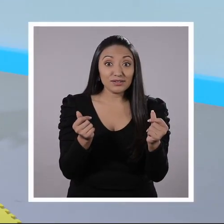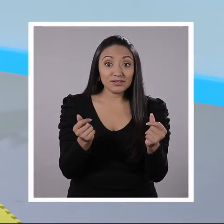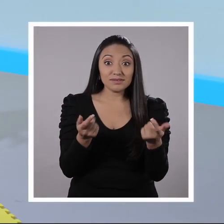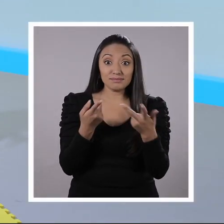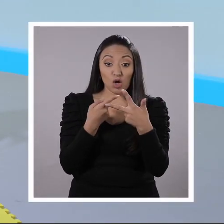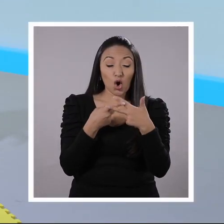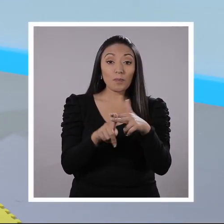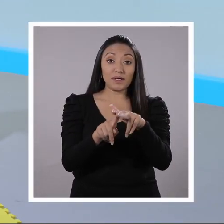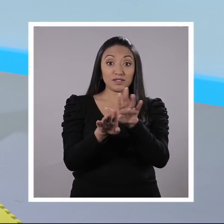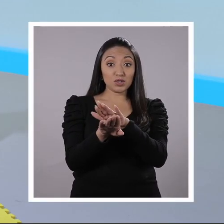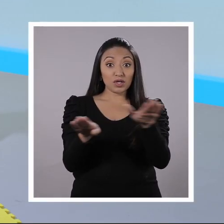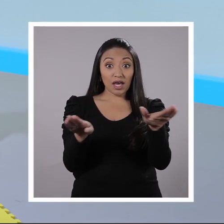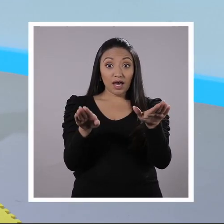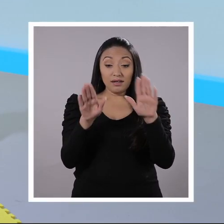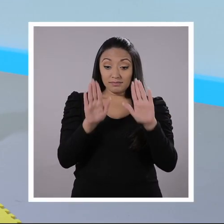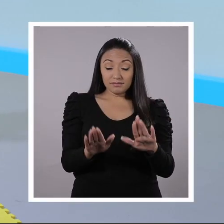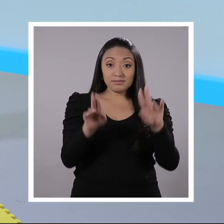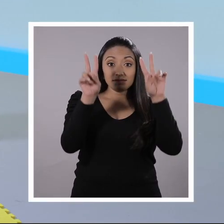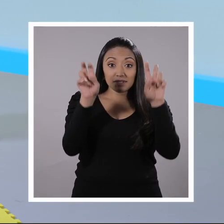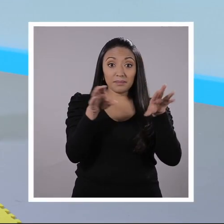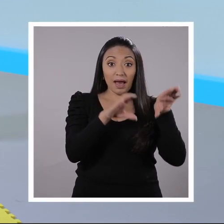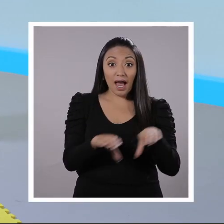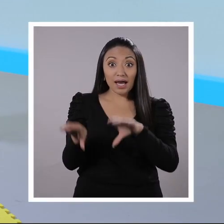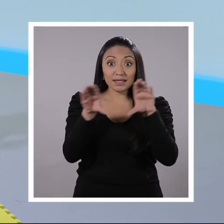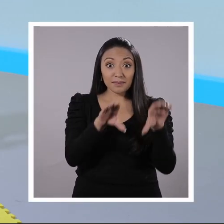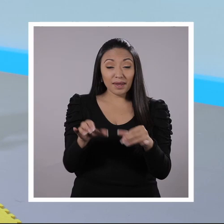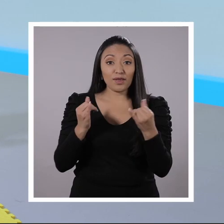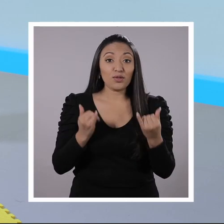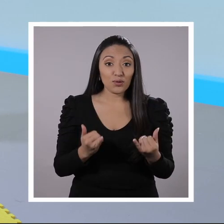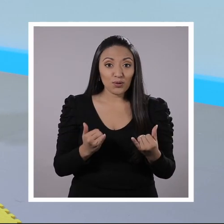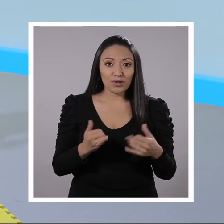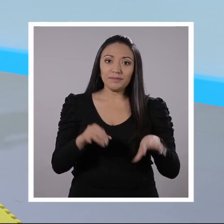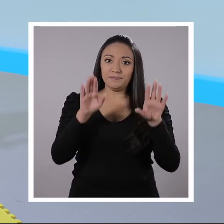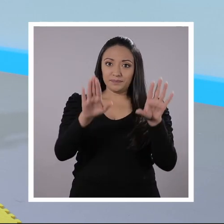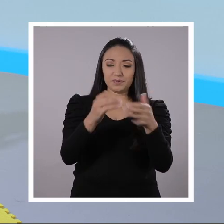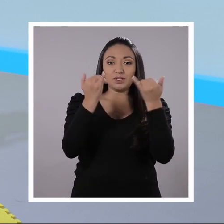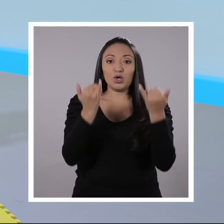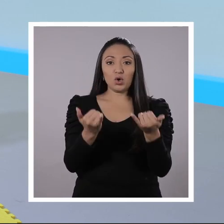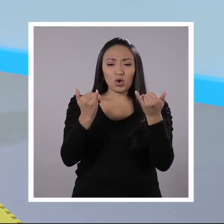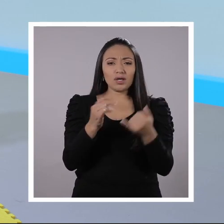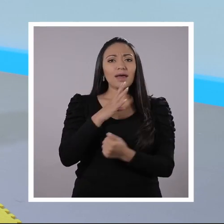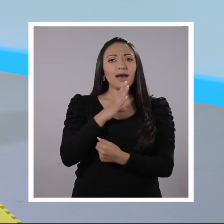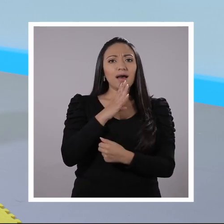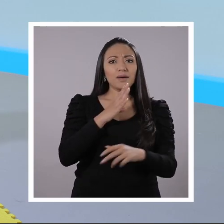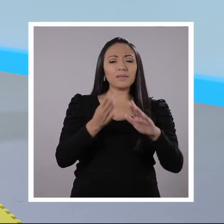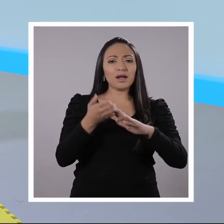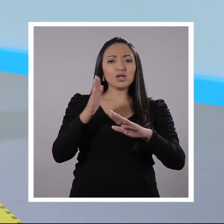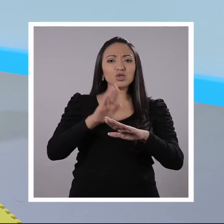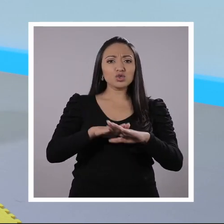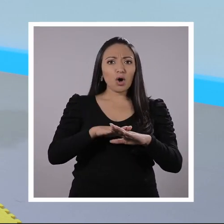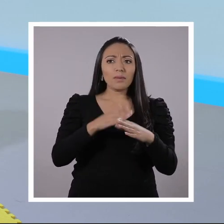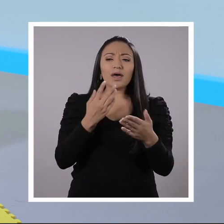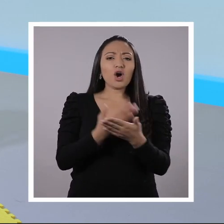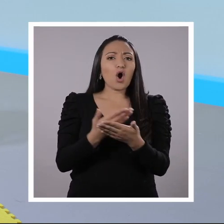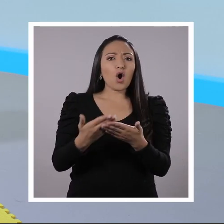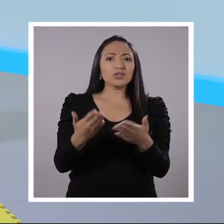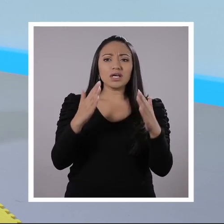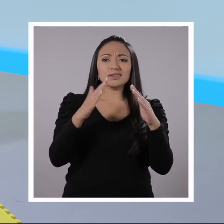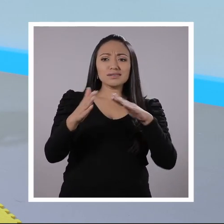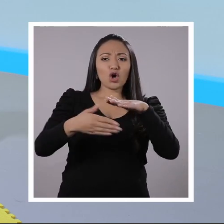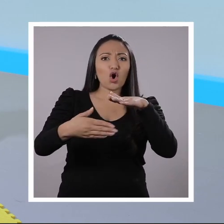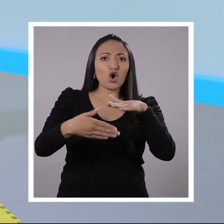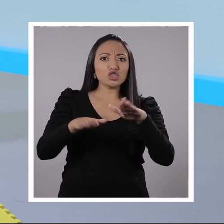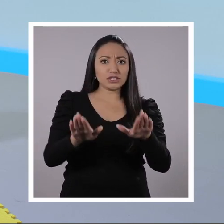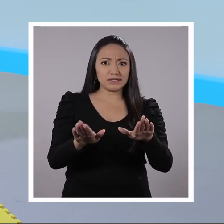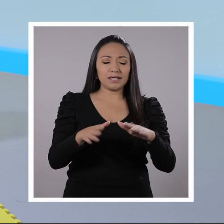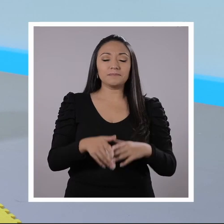Estamos listos para empezar con la introducción de nuestra actividad. Y quiero comentarles que el día de hoy vamos a hablar un poco acerca de los utensilios